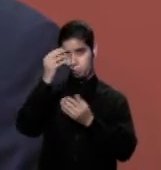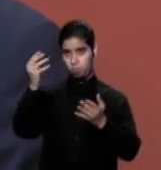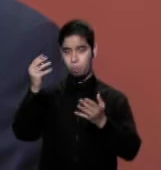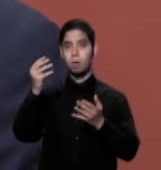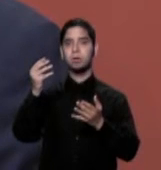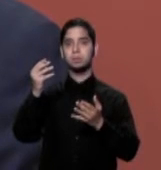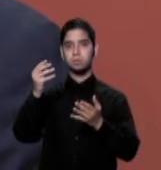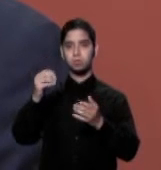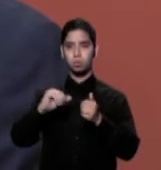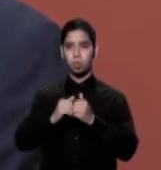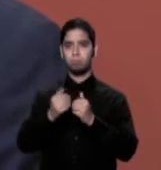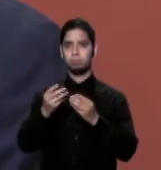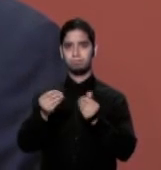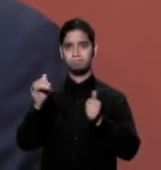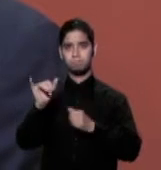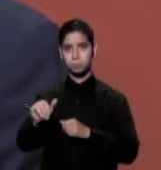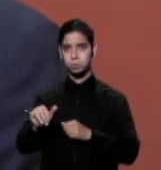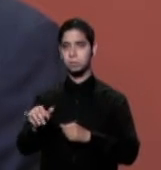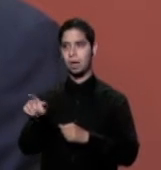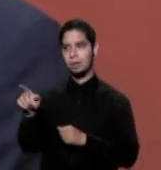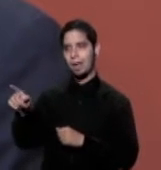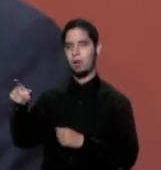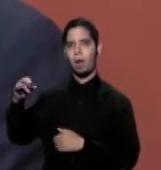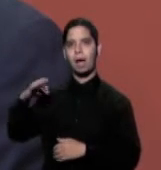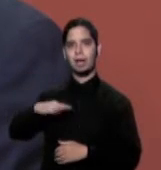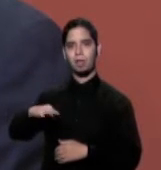para pagar a los acreedores.